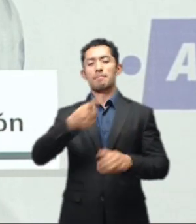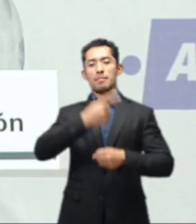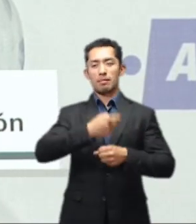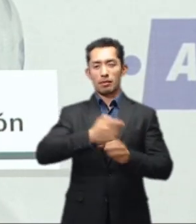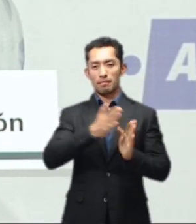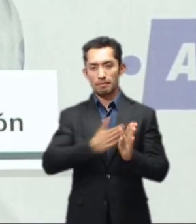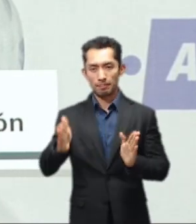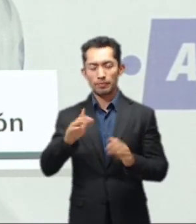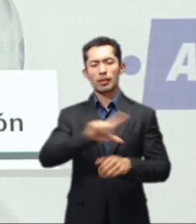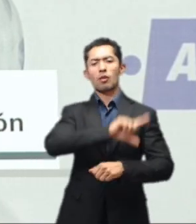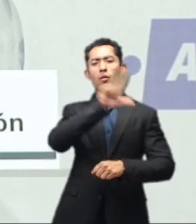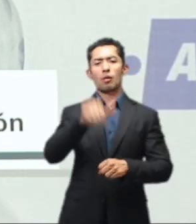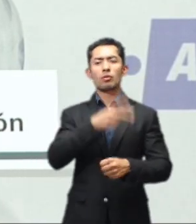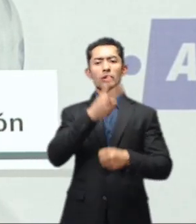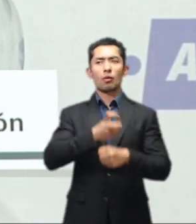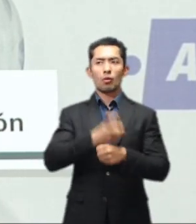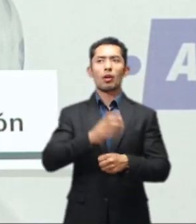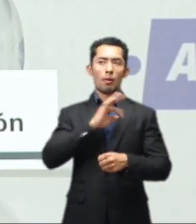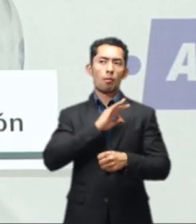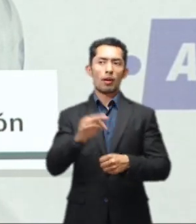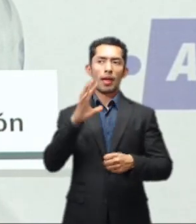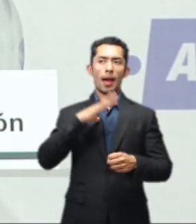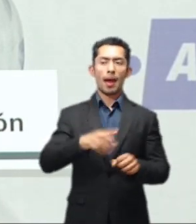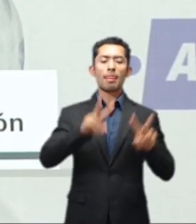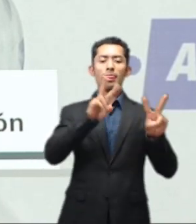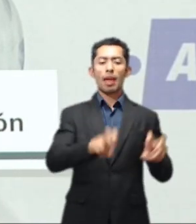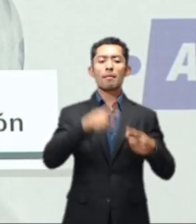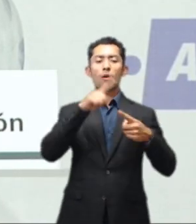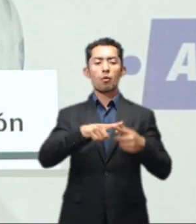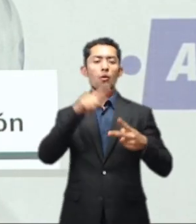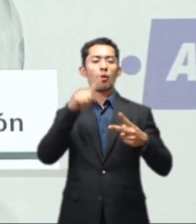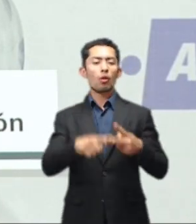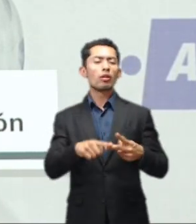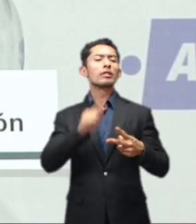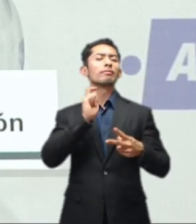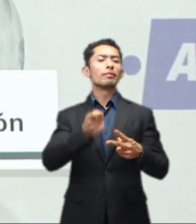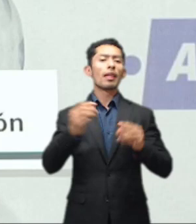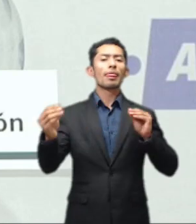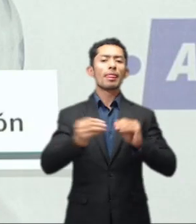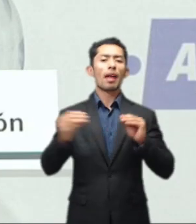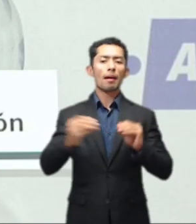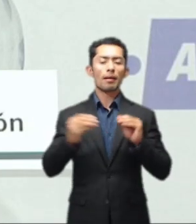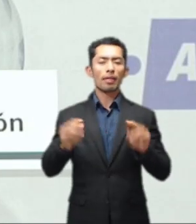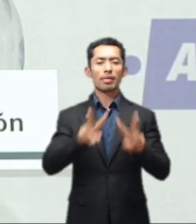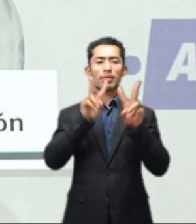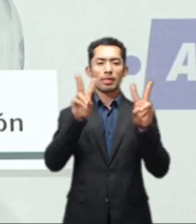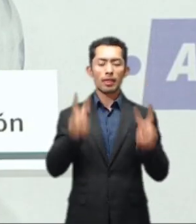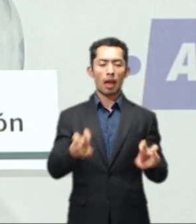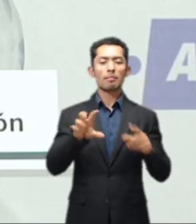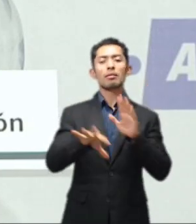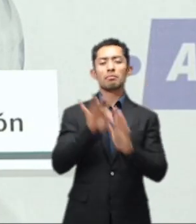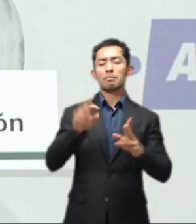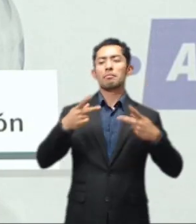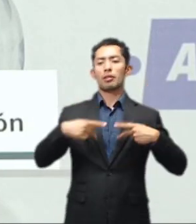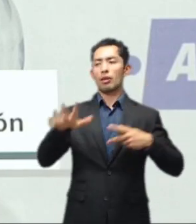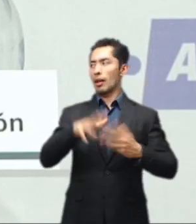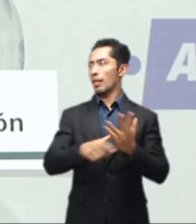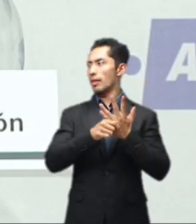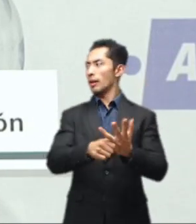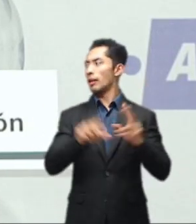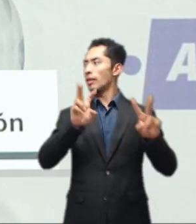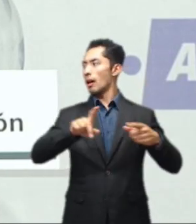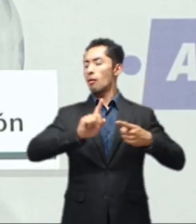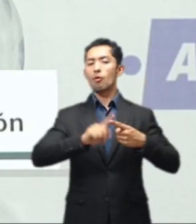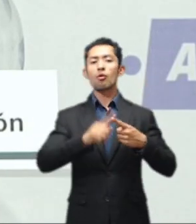bloque Posteriormente se dará paso a los dos bloques temáticos en los cuales se debatirán los temas elegidos por la ciudadanía que